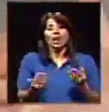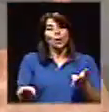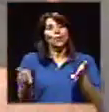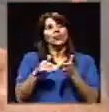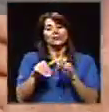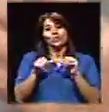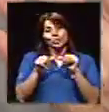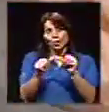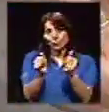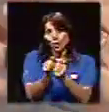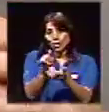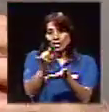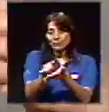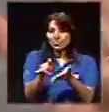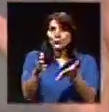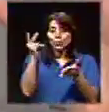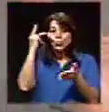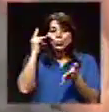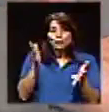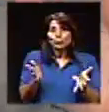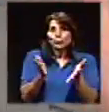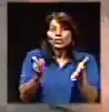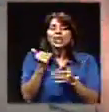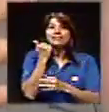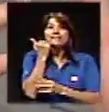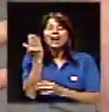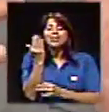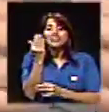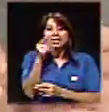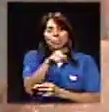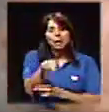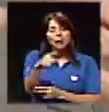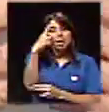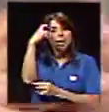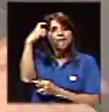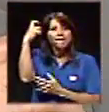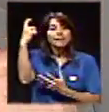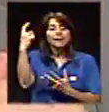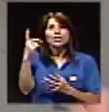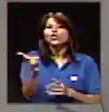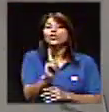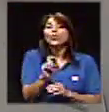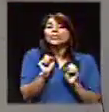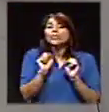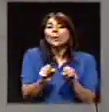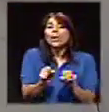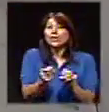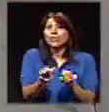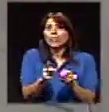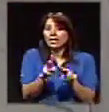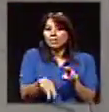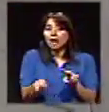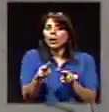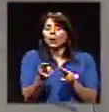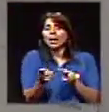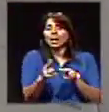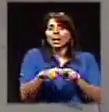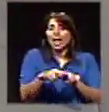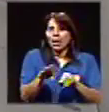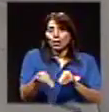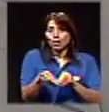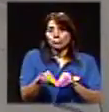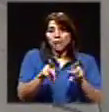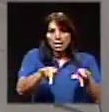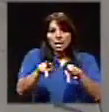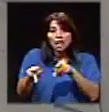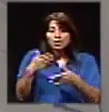fácil para uno construir la ilusión de dónde puede estar el valor agregado, dónde puedo aportar, porque hay gente buena, por supuesto, en el país. Pero